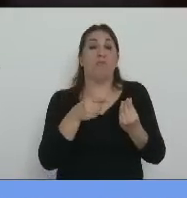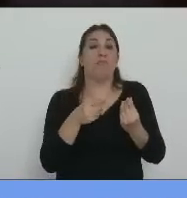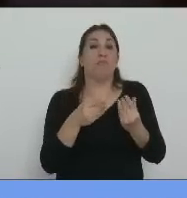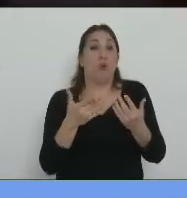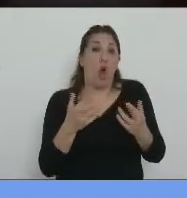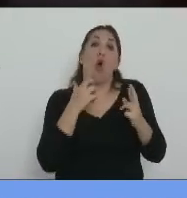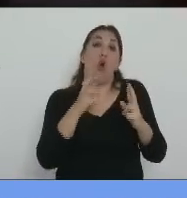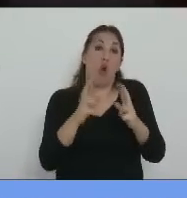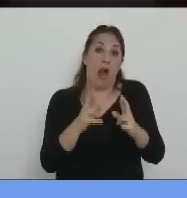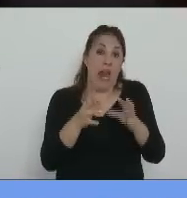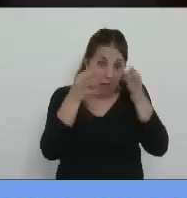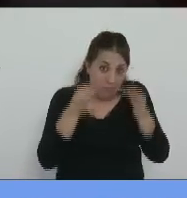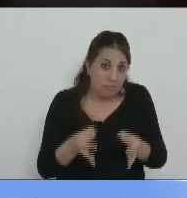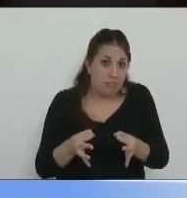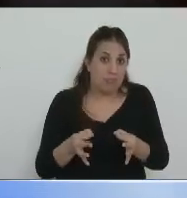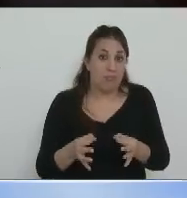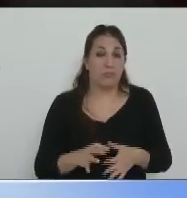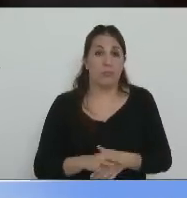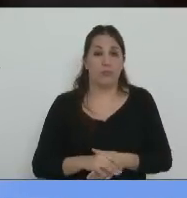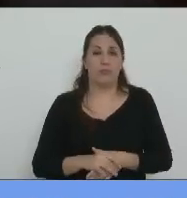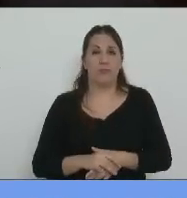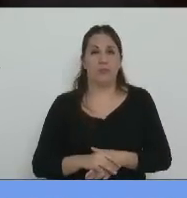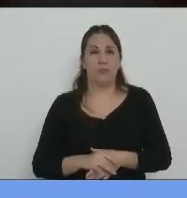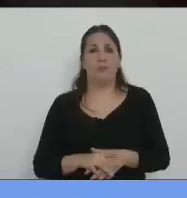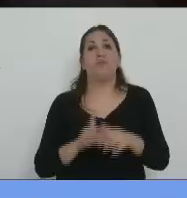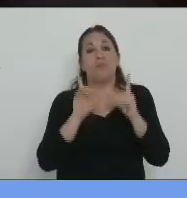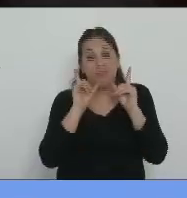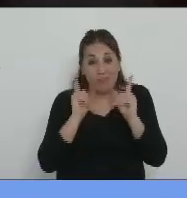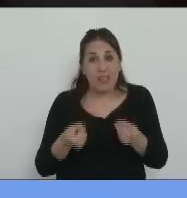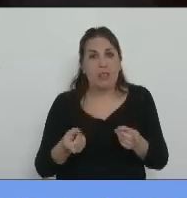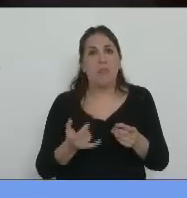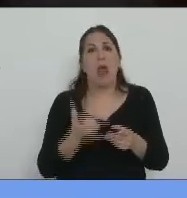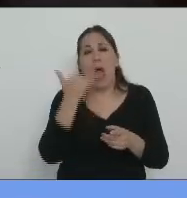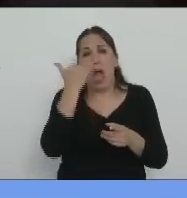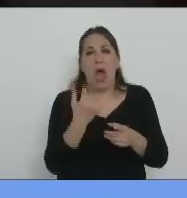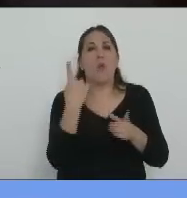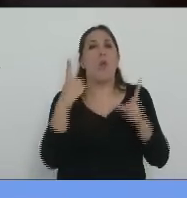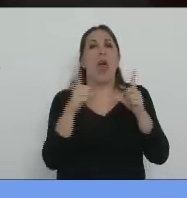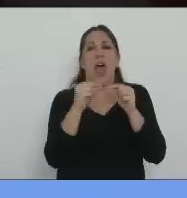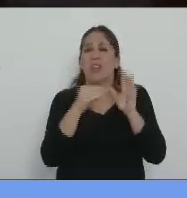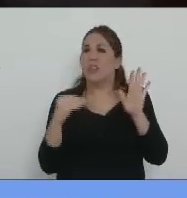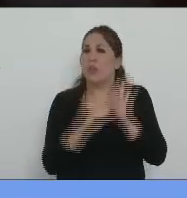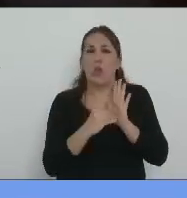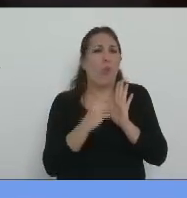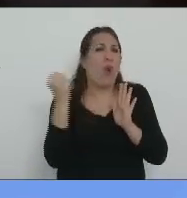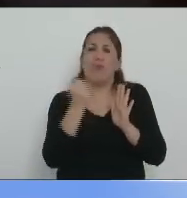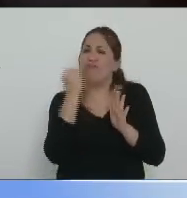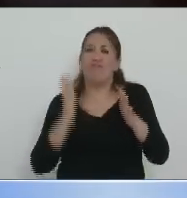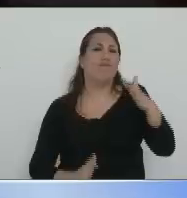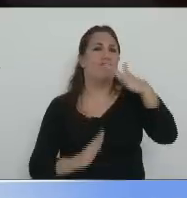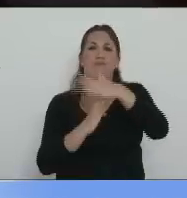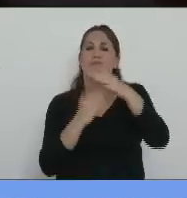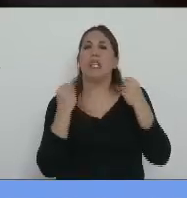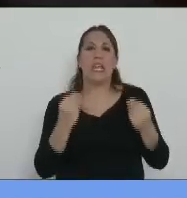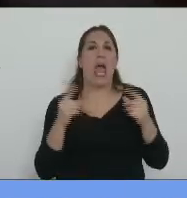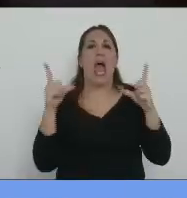esperamos que nada obviamente que esperamos que lo haga pero además hay un artículo fundamental que es el artículo